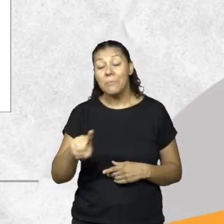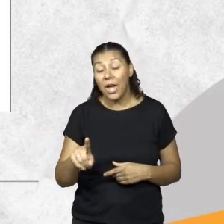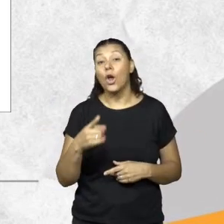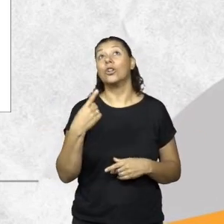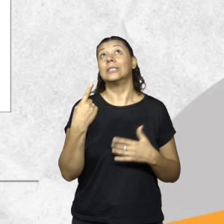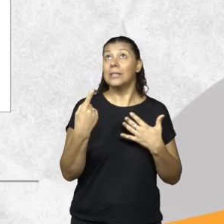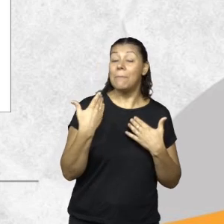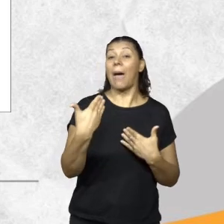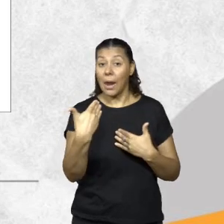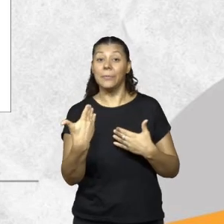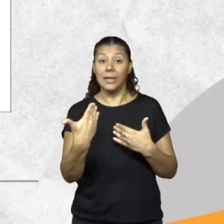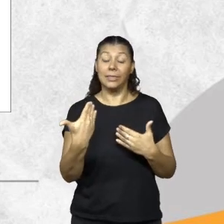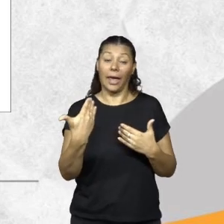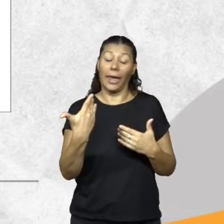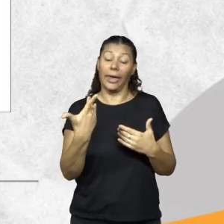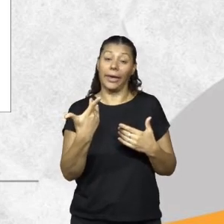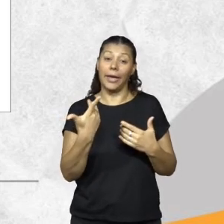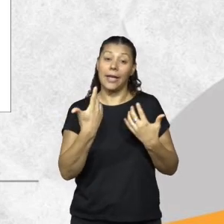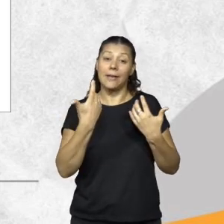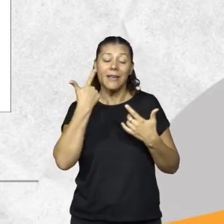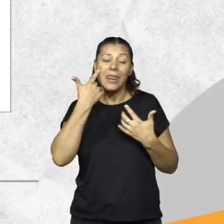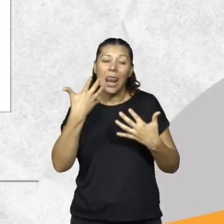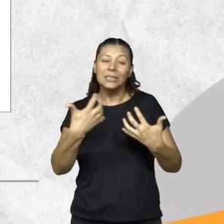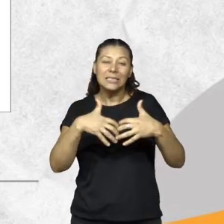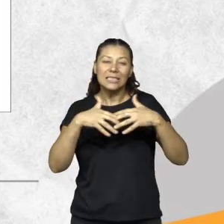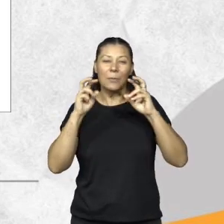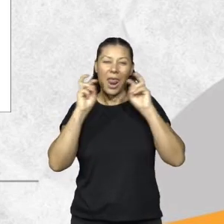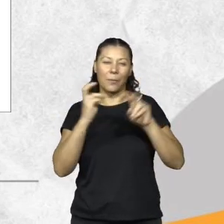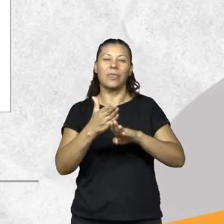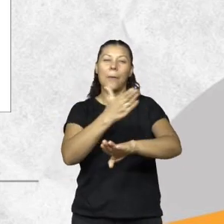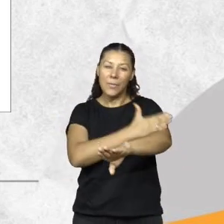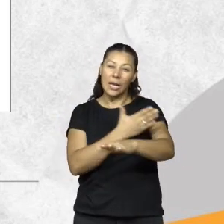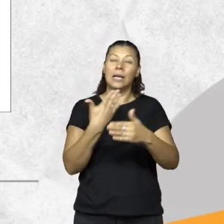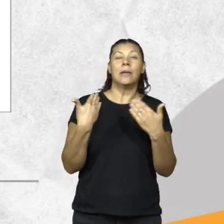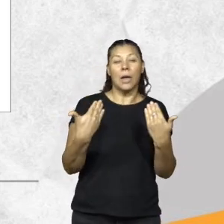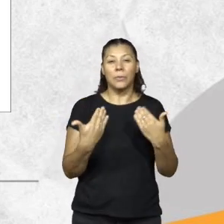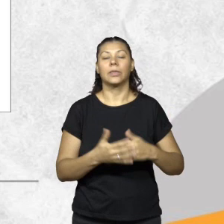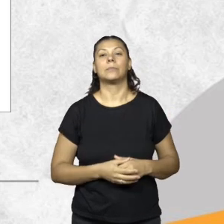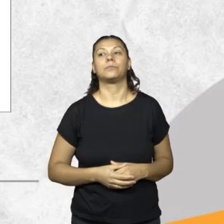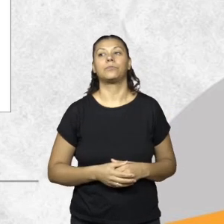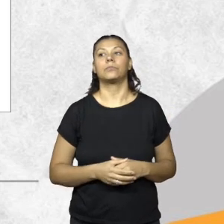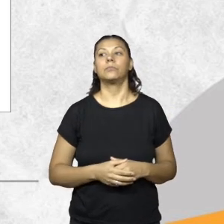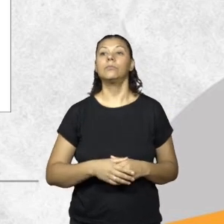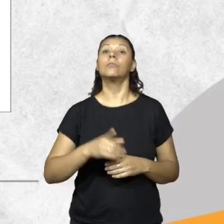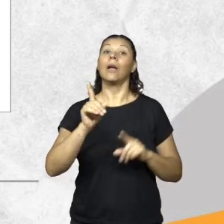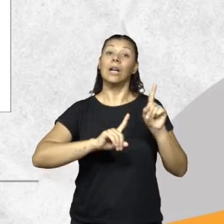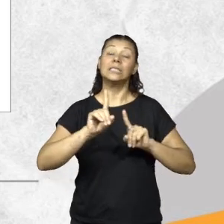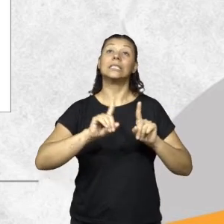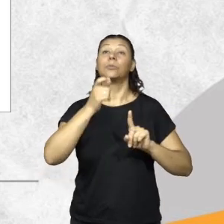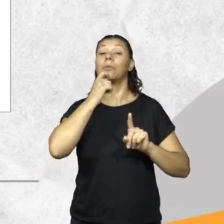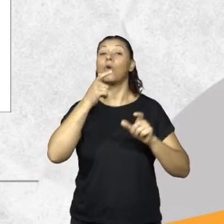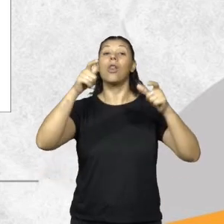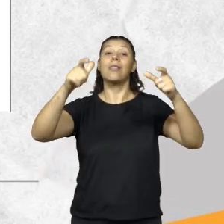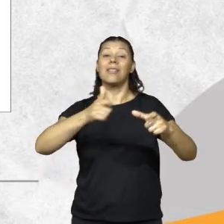temprana, pero en los análisis de laboratorio los utilizamos cuando tenemos que levantar una bandera sanitaria de una